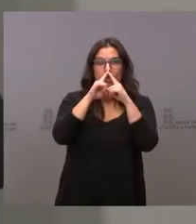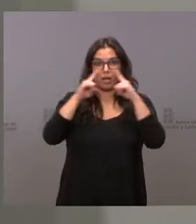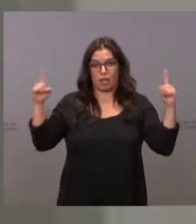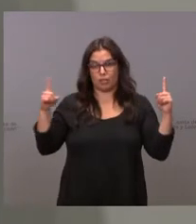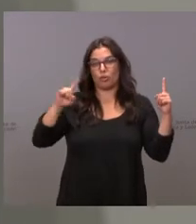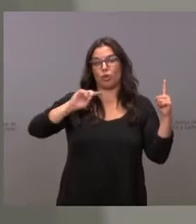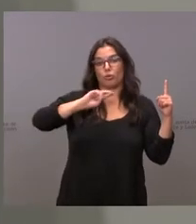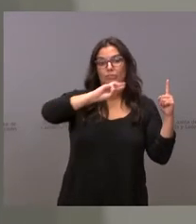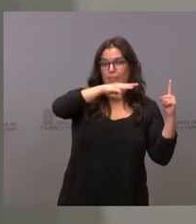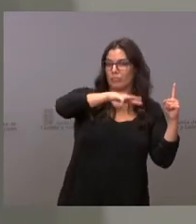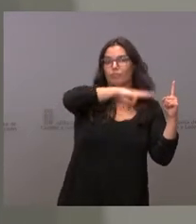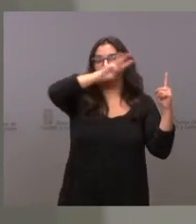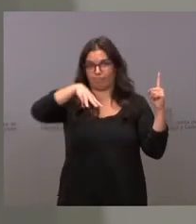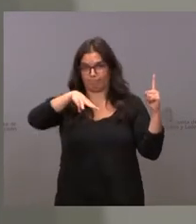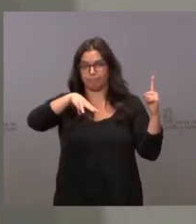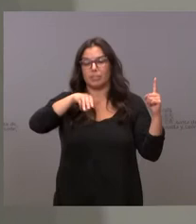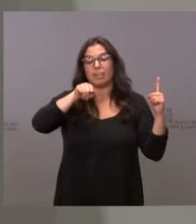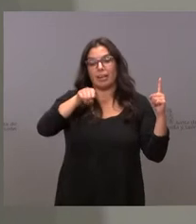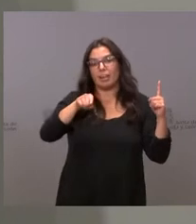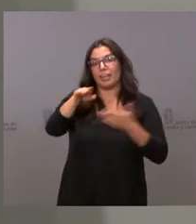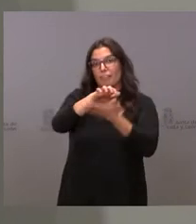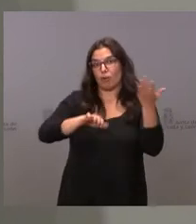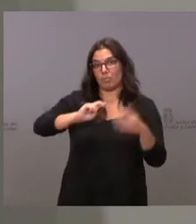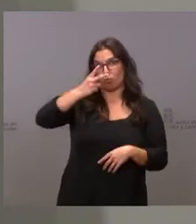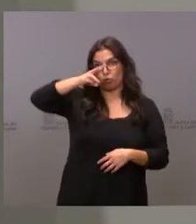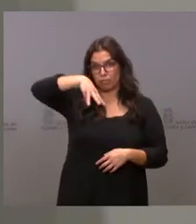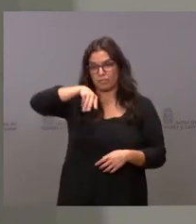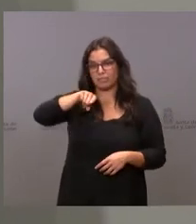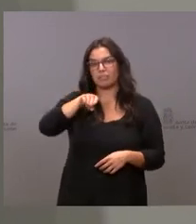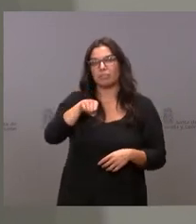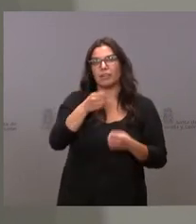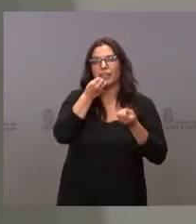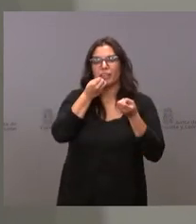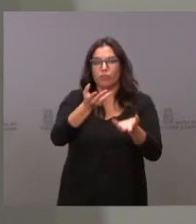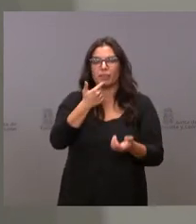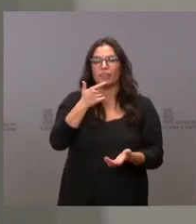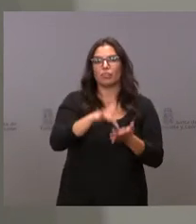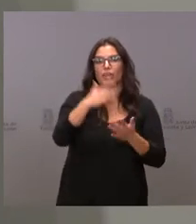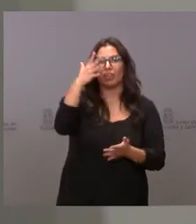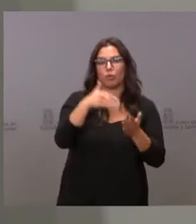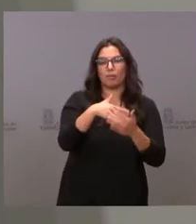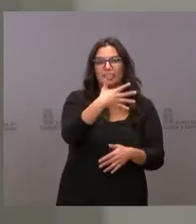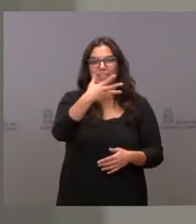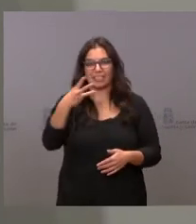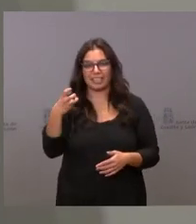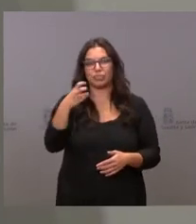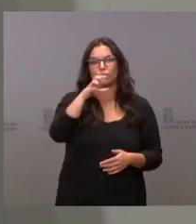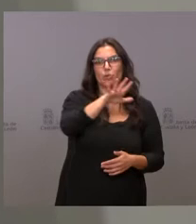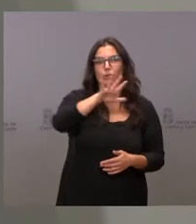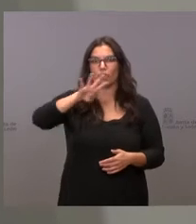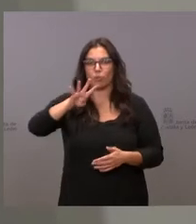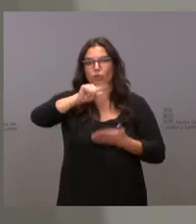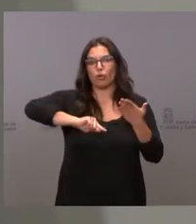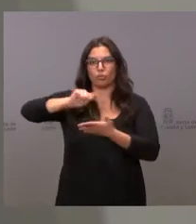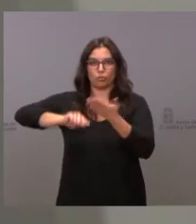2021. En este informe sobre el segundo trimestre se informa de que se han realizado 5.354